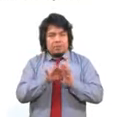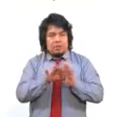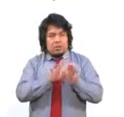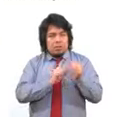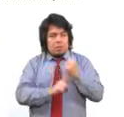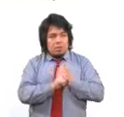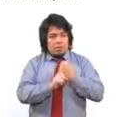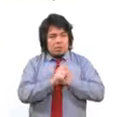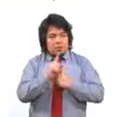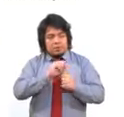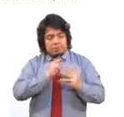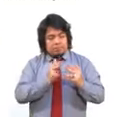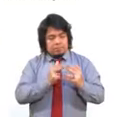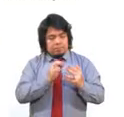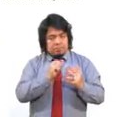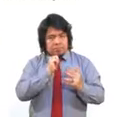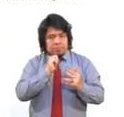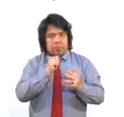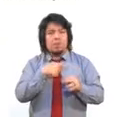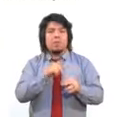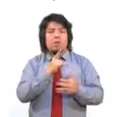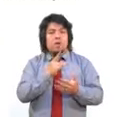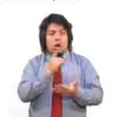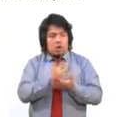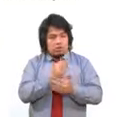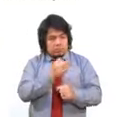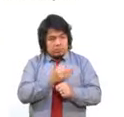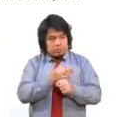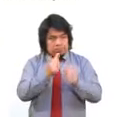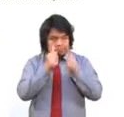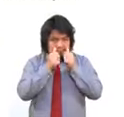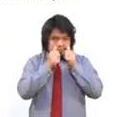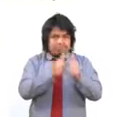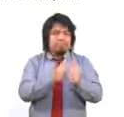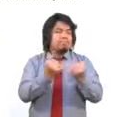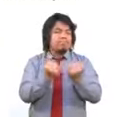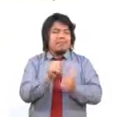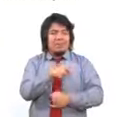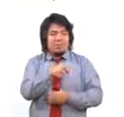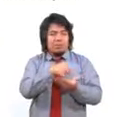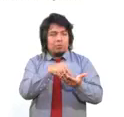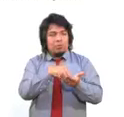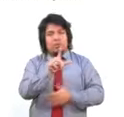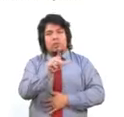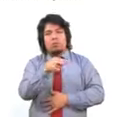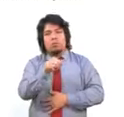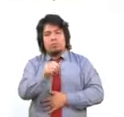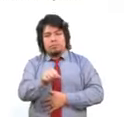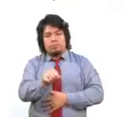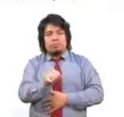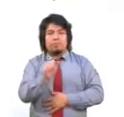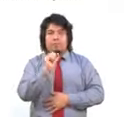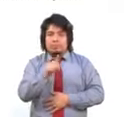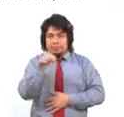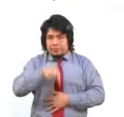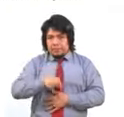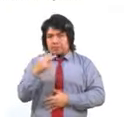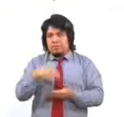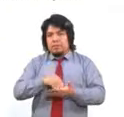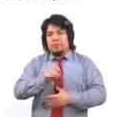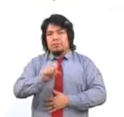violencia feminicida y siguen siendo atendidas en LUNAS. También hay que decir que este año, en